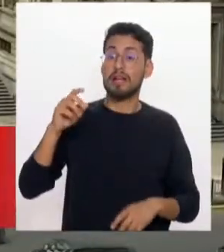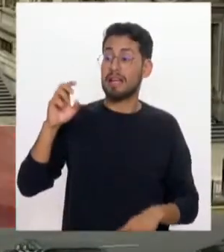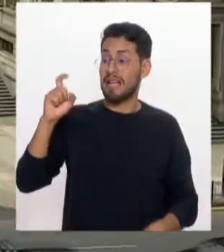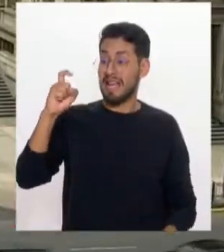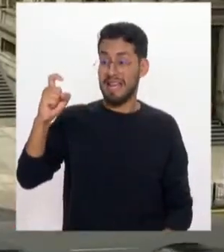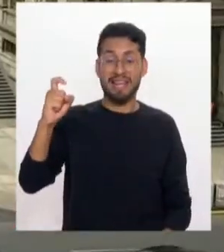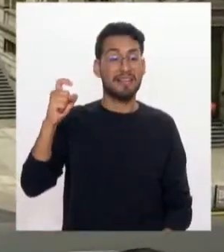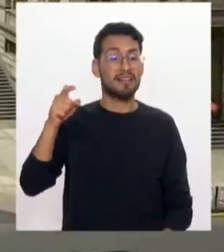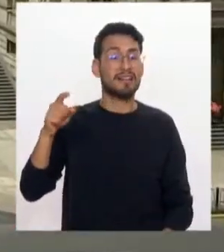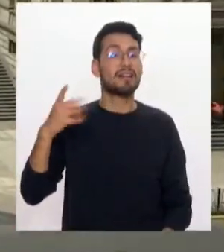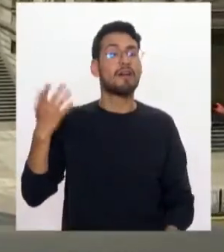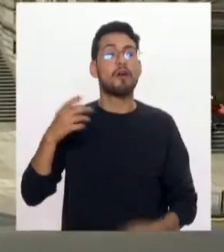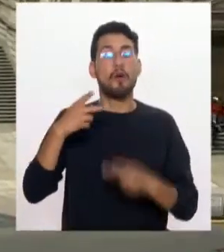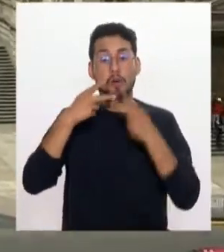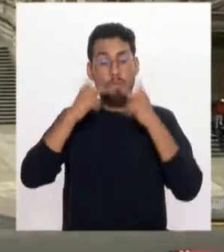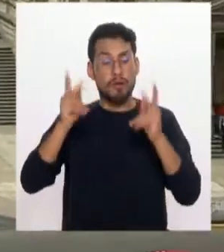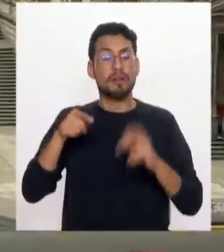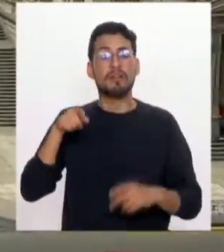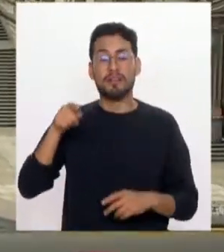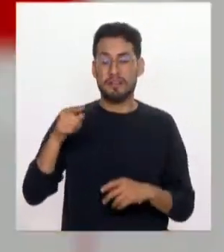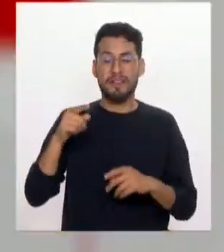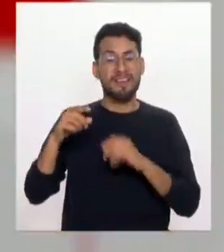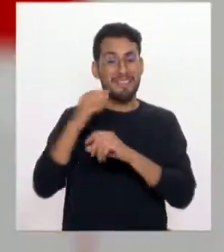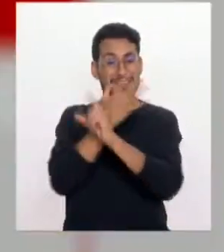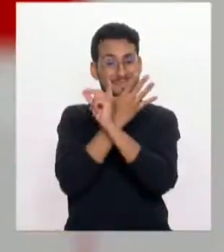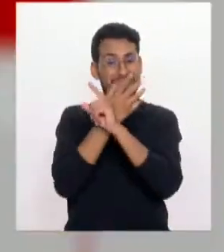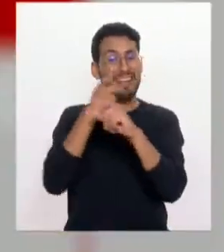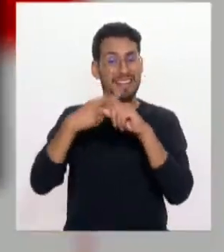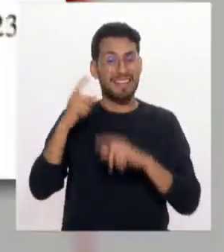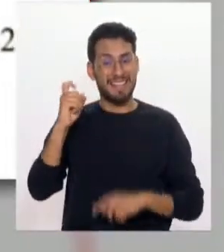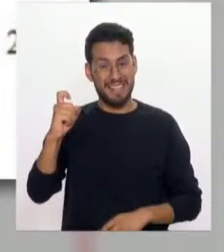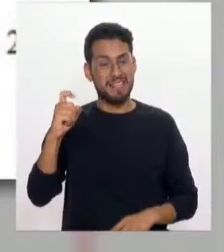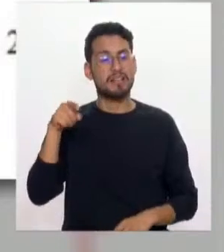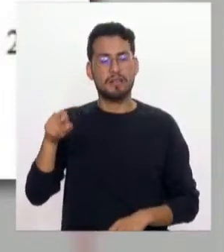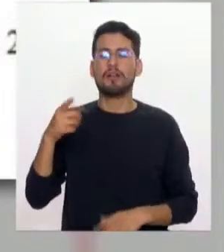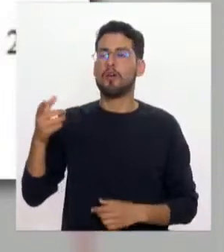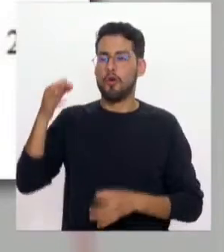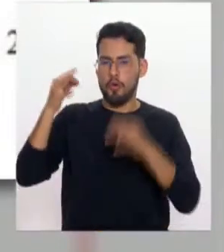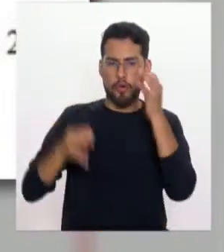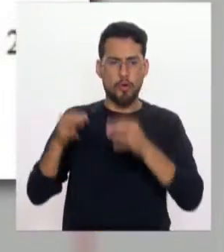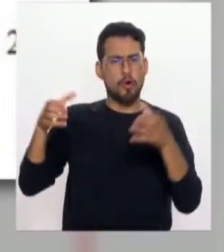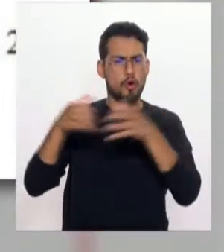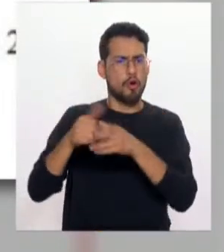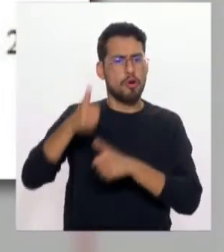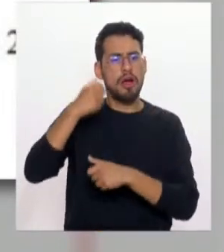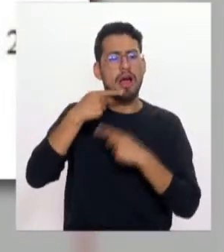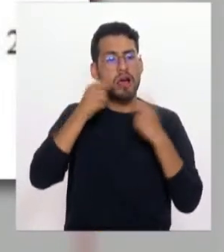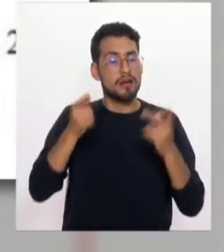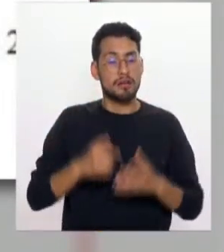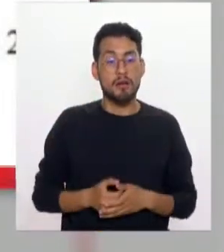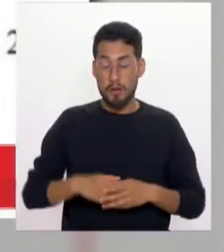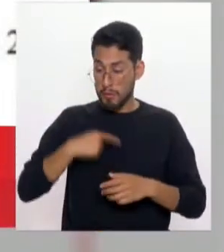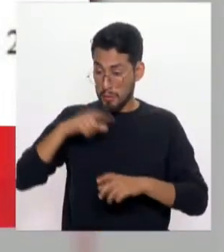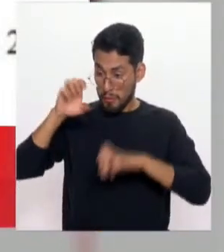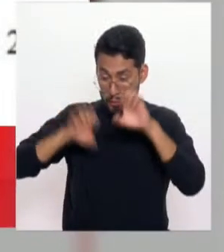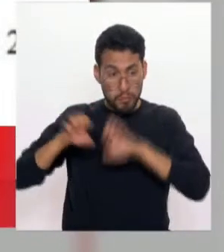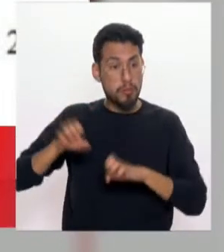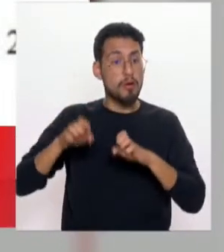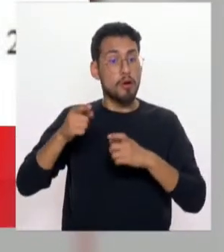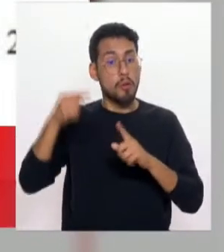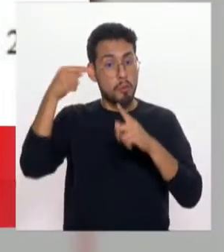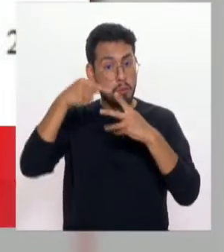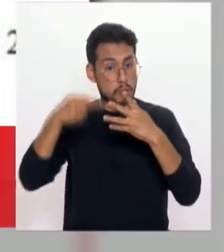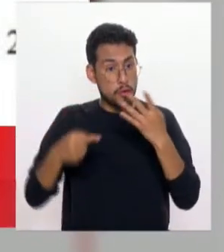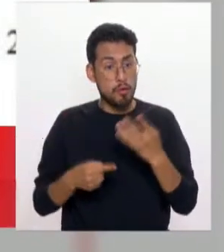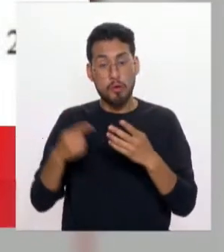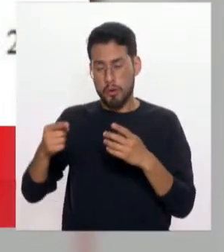X, los jueces integrantes del 12º Pleno Jurisdiccional de la Corte Suprema señalan que, en aras de valorar ampliamente los puntos